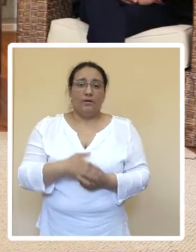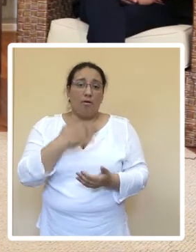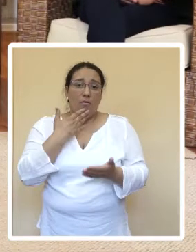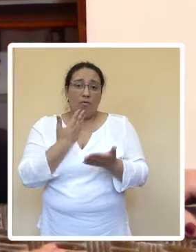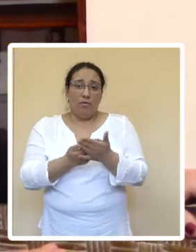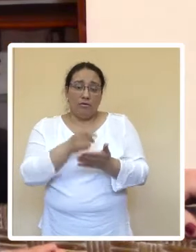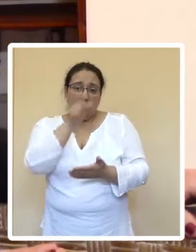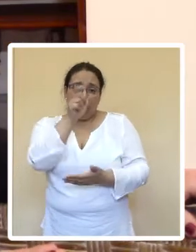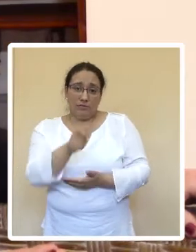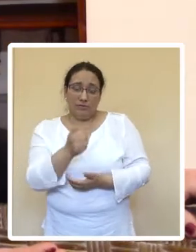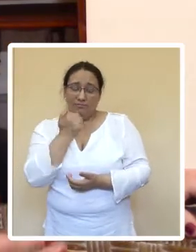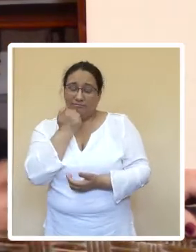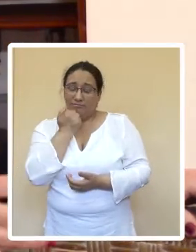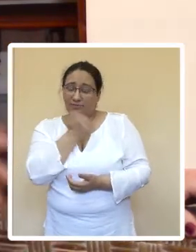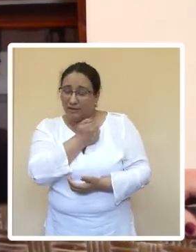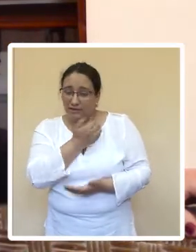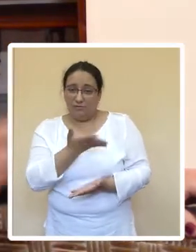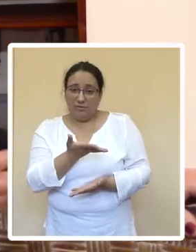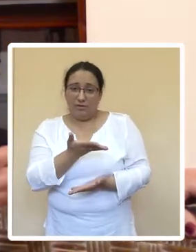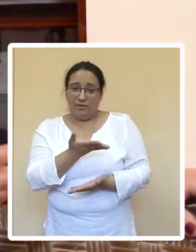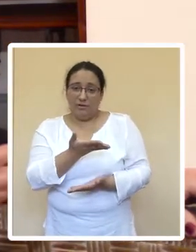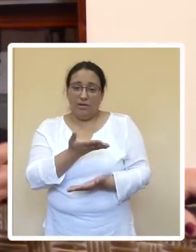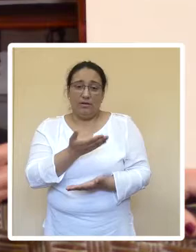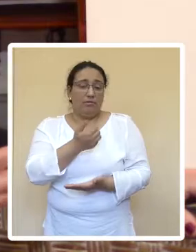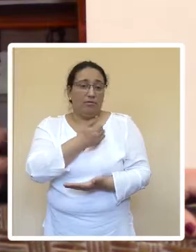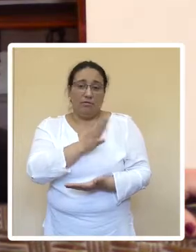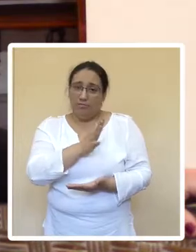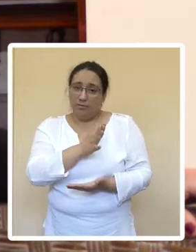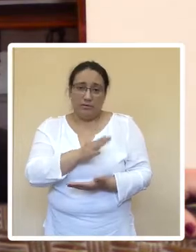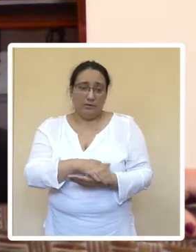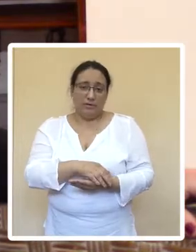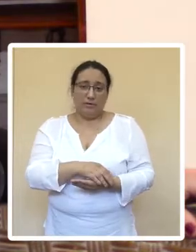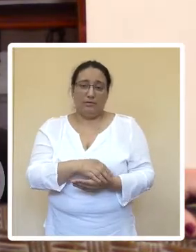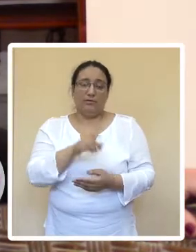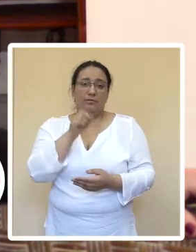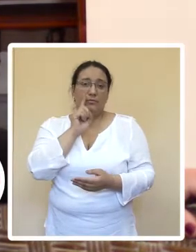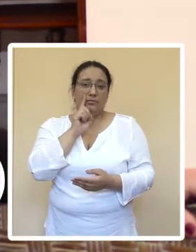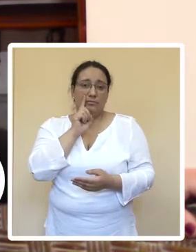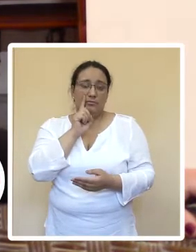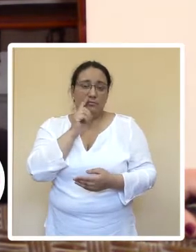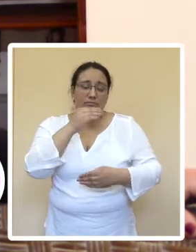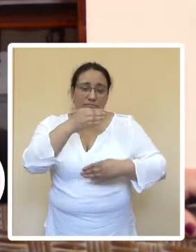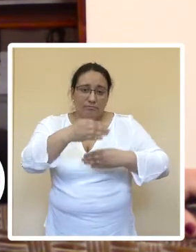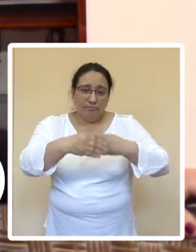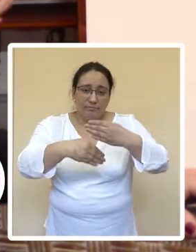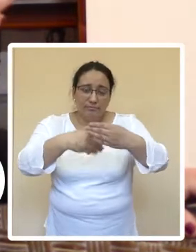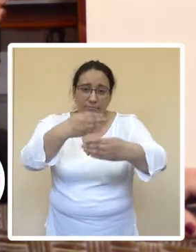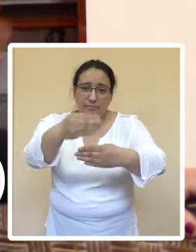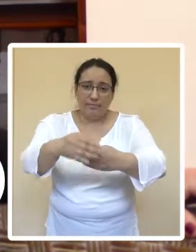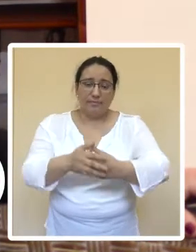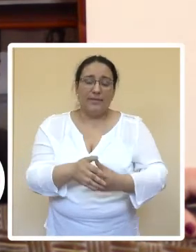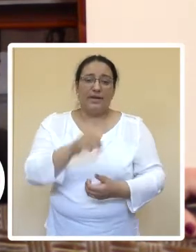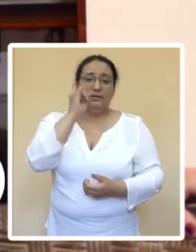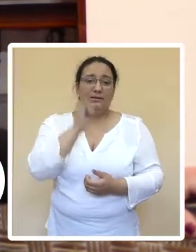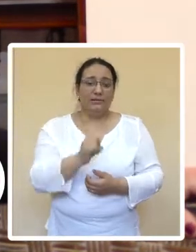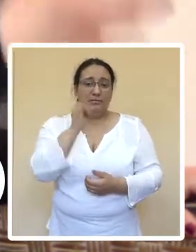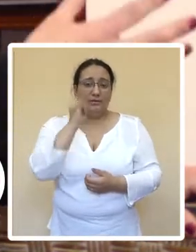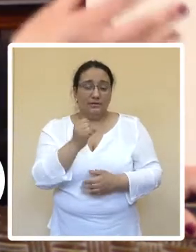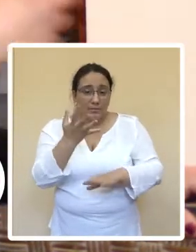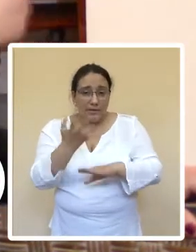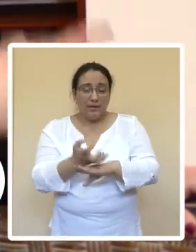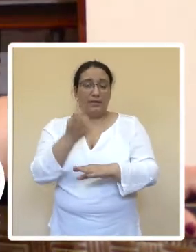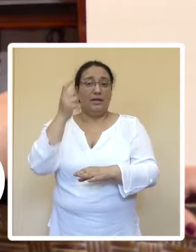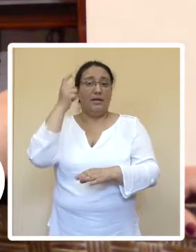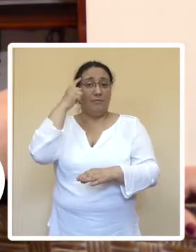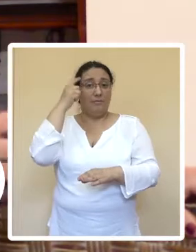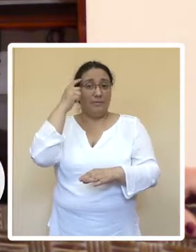quiere decir que no va a volver a pararte. Es siempre dándole el punto de vista, lo positivo